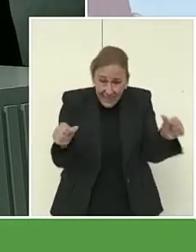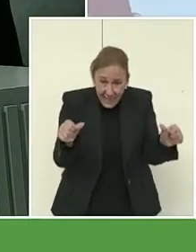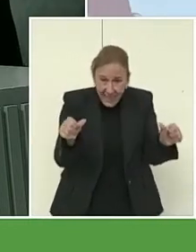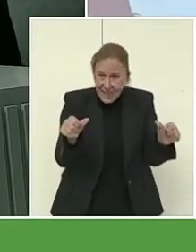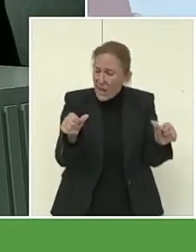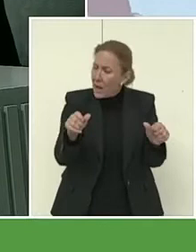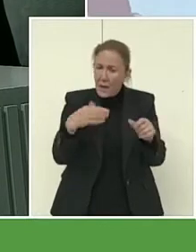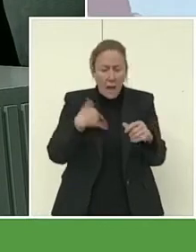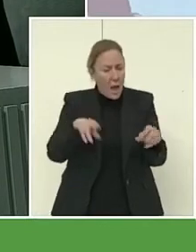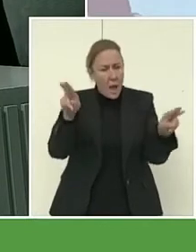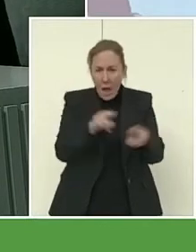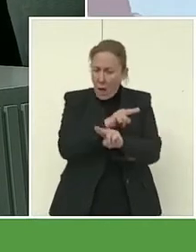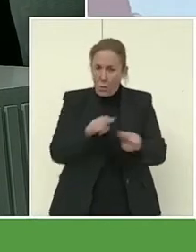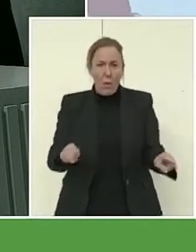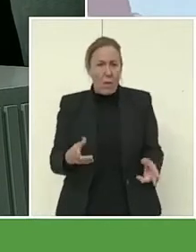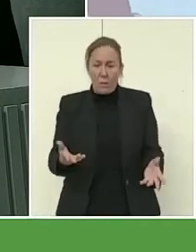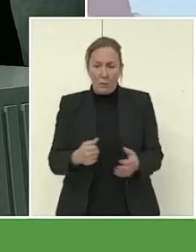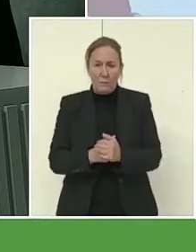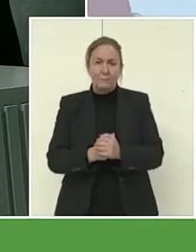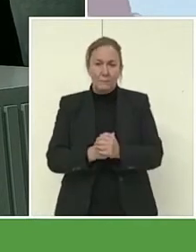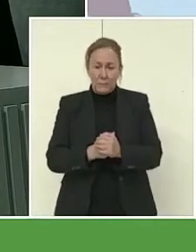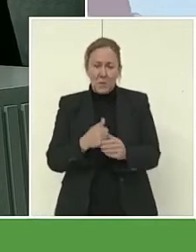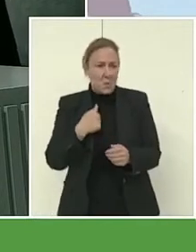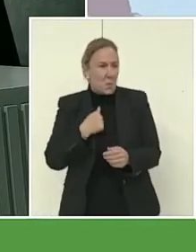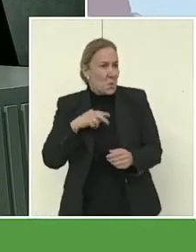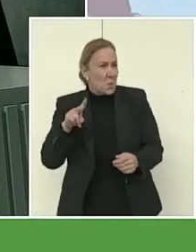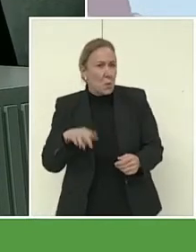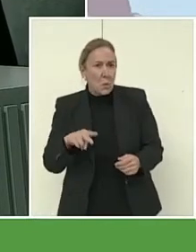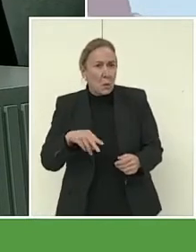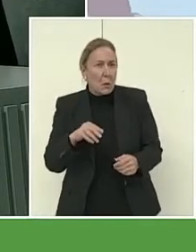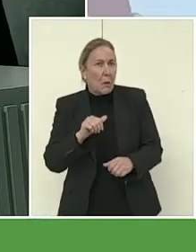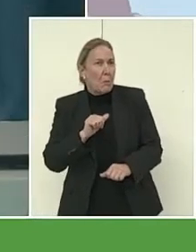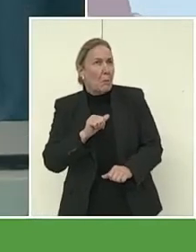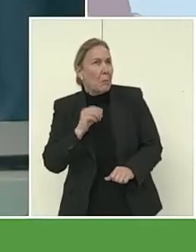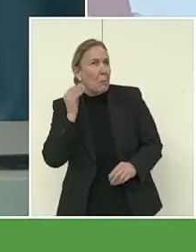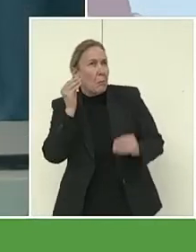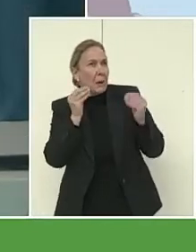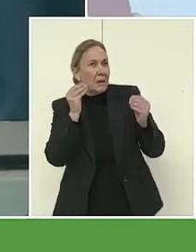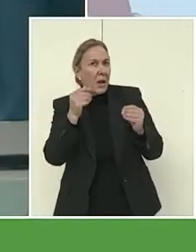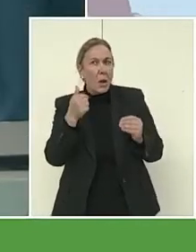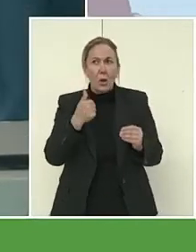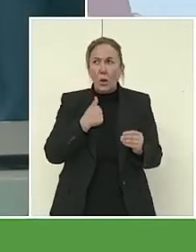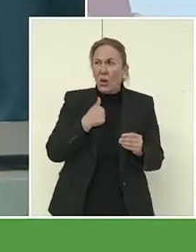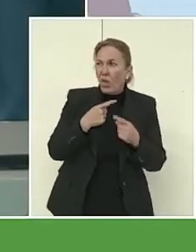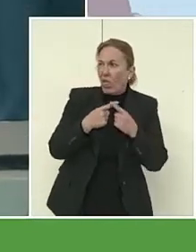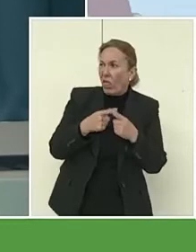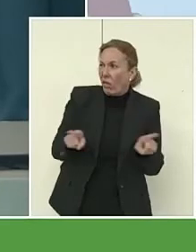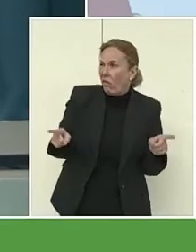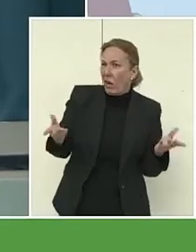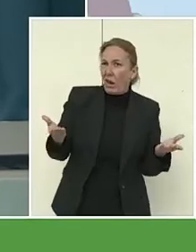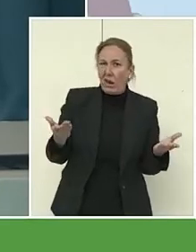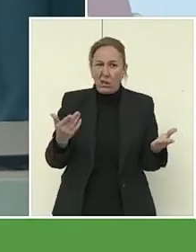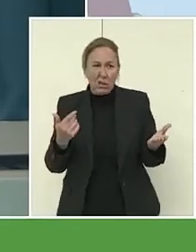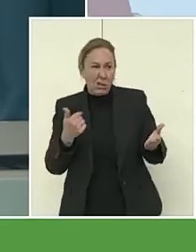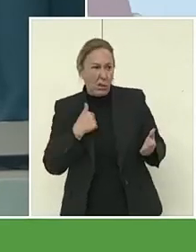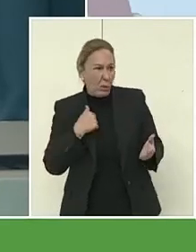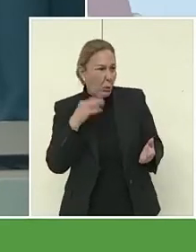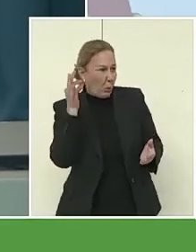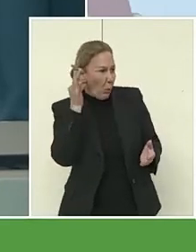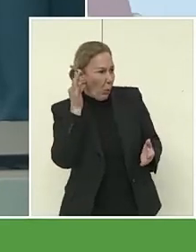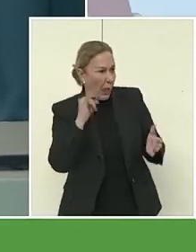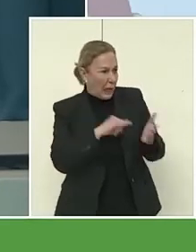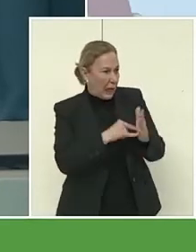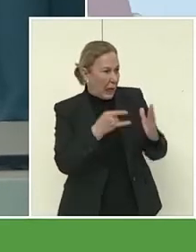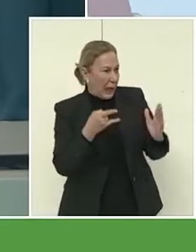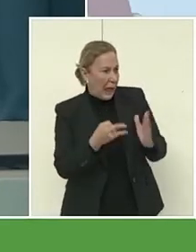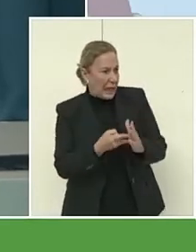que están, ya te digo, en el exterior, ¿no? Yo nunca me paraba a pensar que fuera diferente, como ha dicho ella, ¿no? Una vez superado ciertos hándicaps,